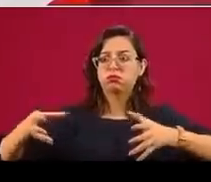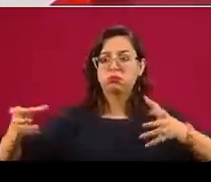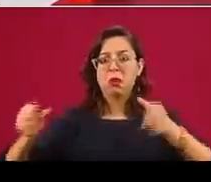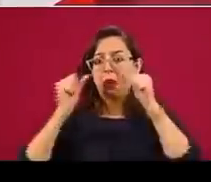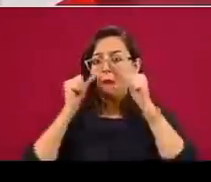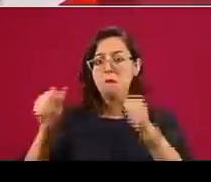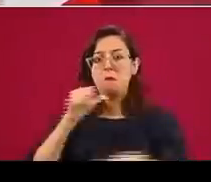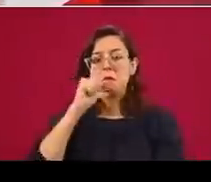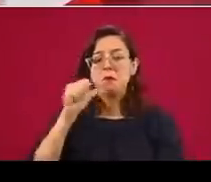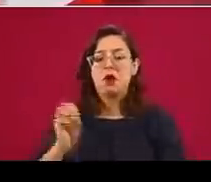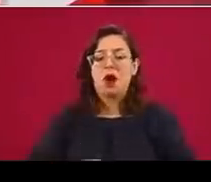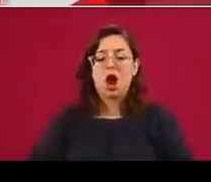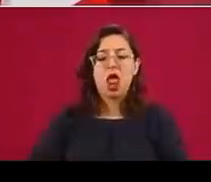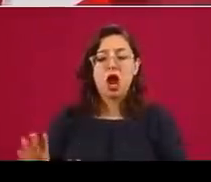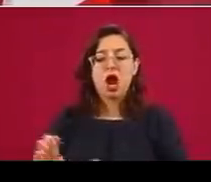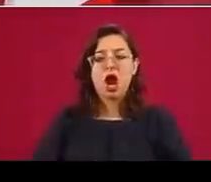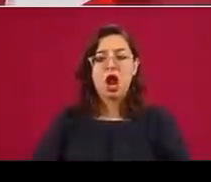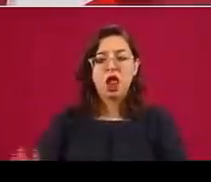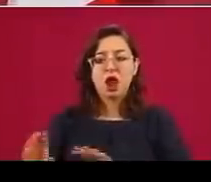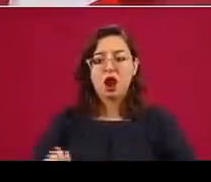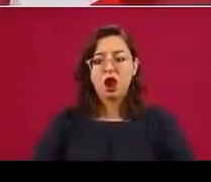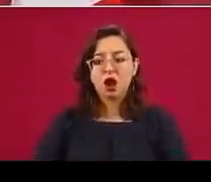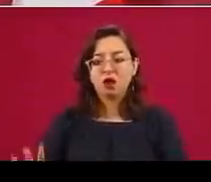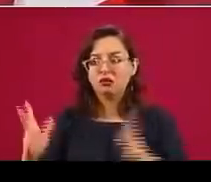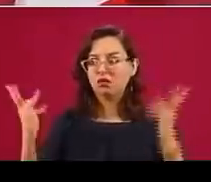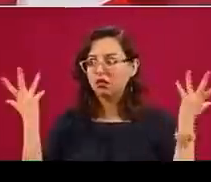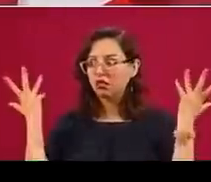y hay que ver si no